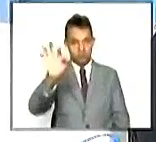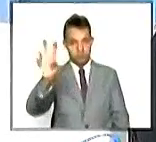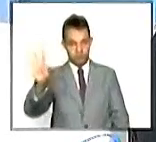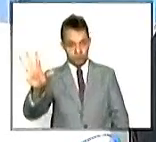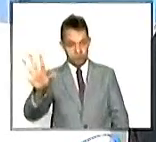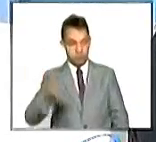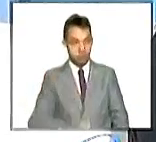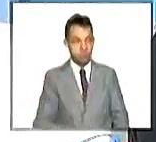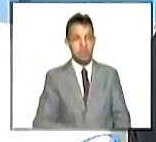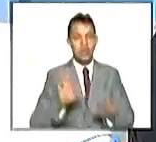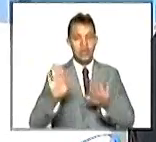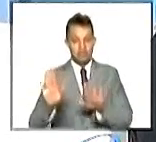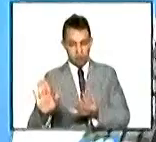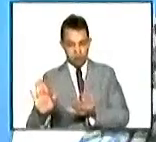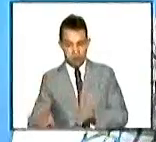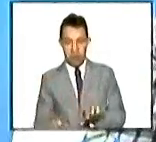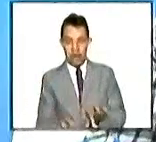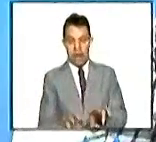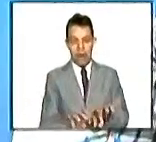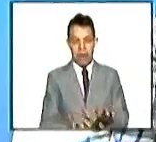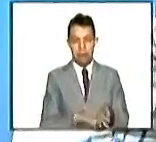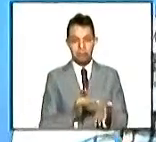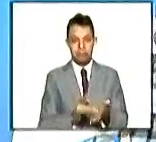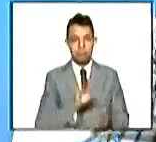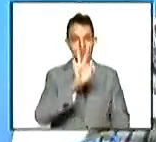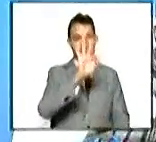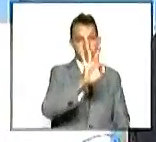317-4595-475. Espéreme, yo apunto también aquí.